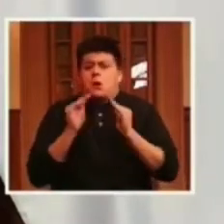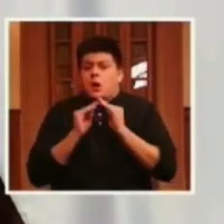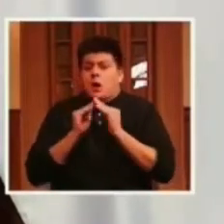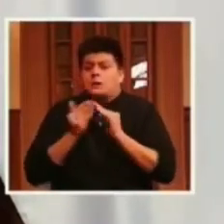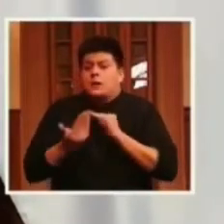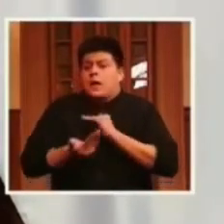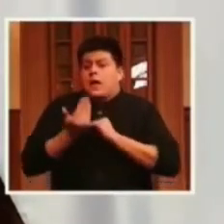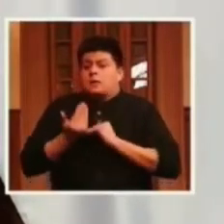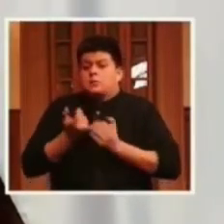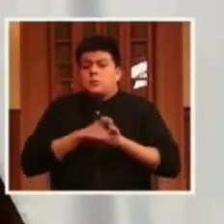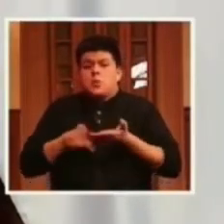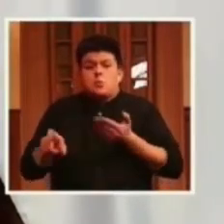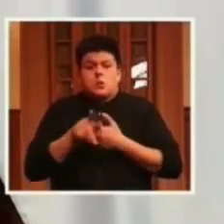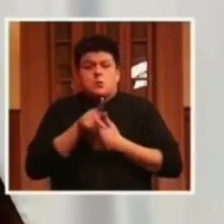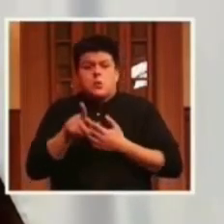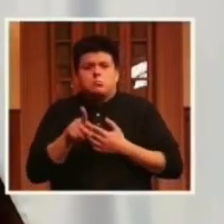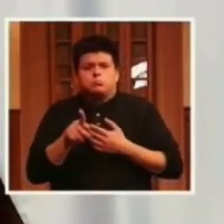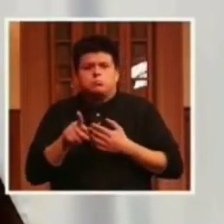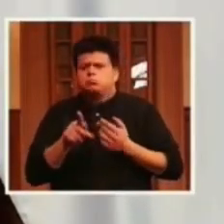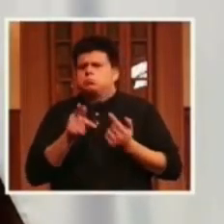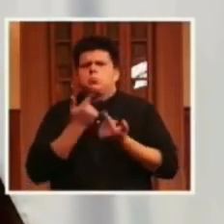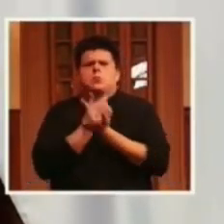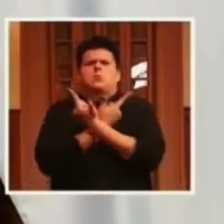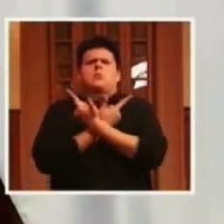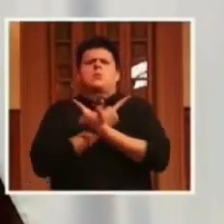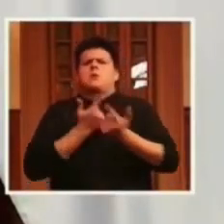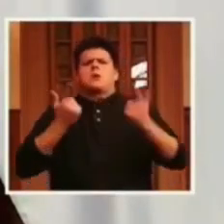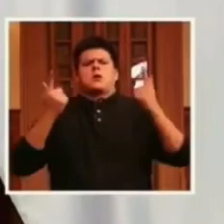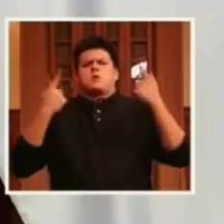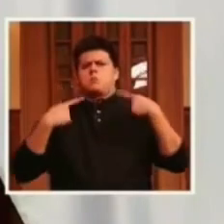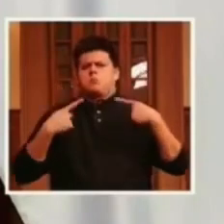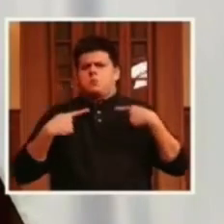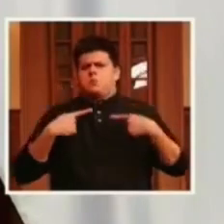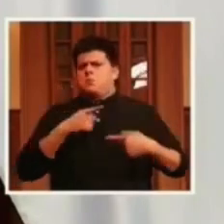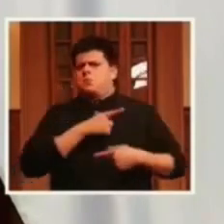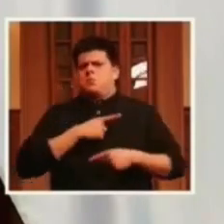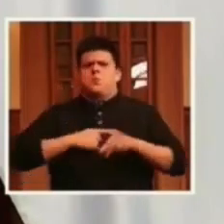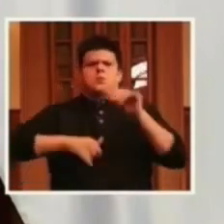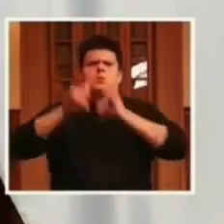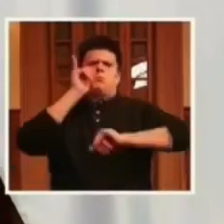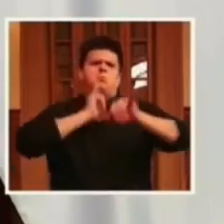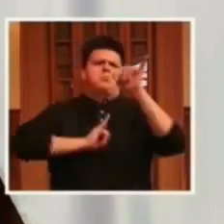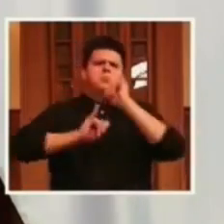previamente las adquiriste, nadie le está diciendo a la gente que no ingiera bebidas alcohólicas.